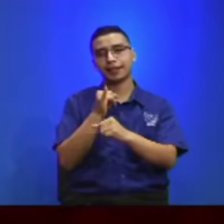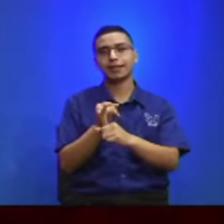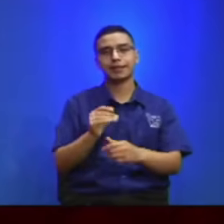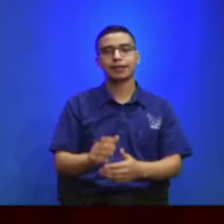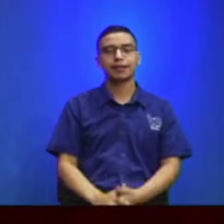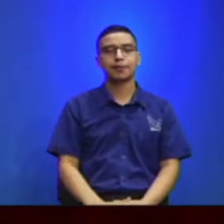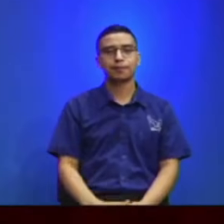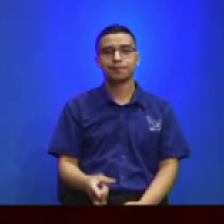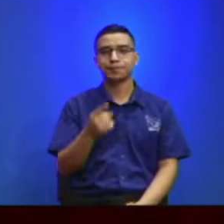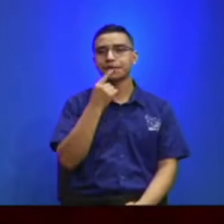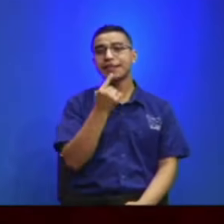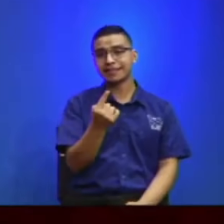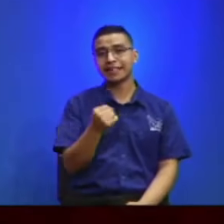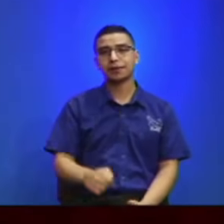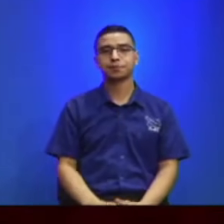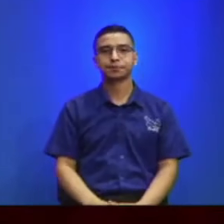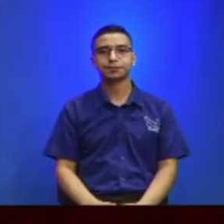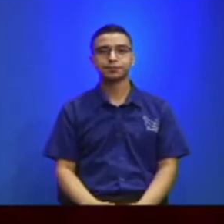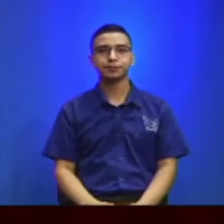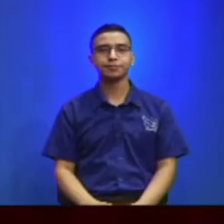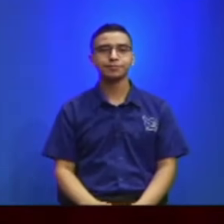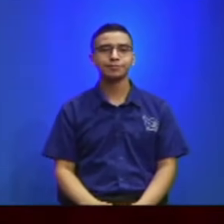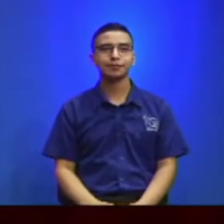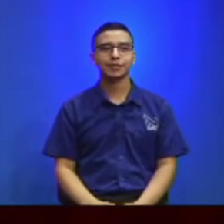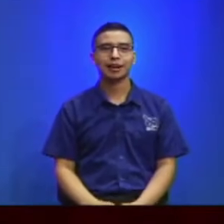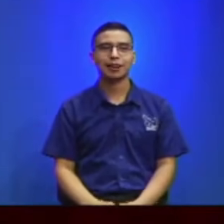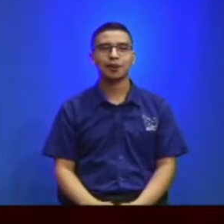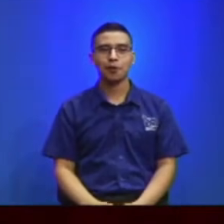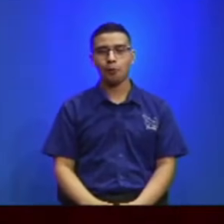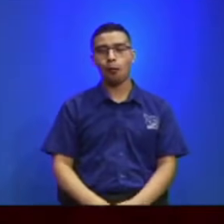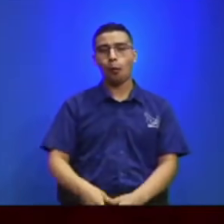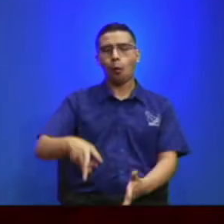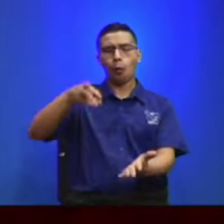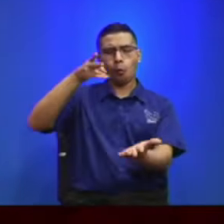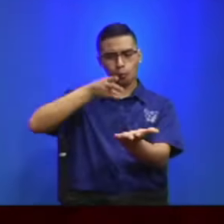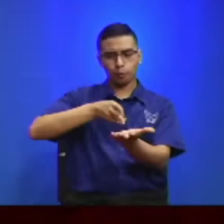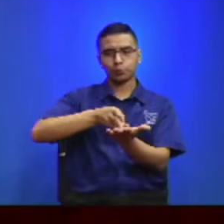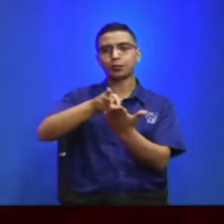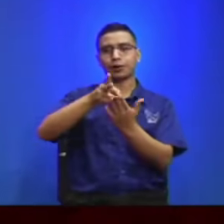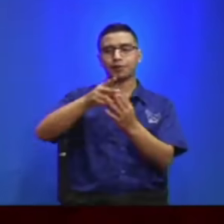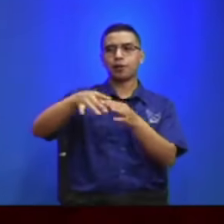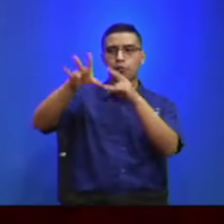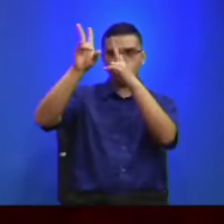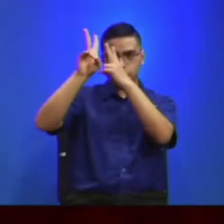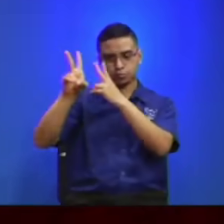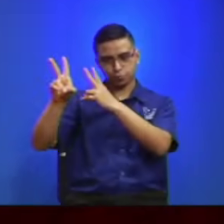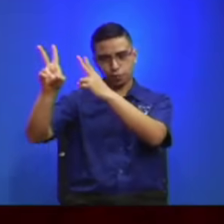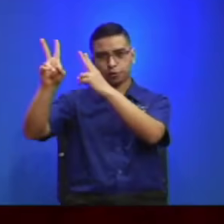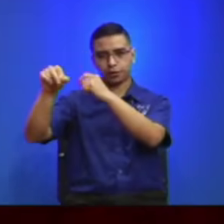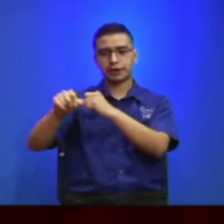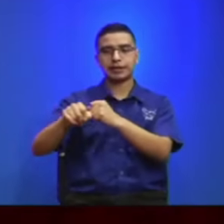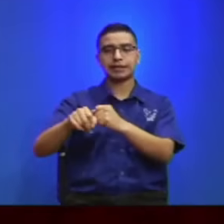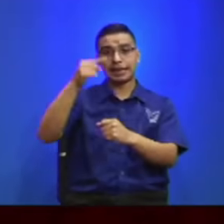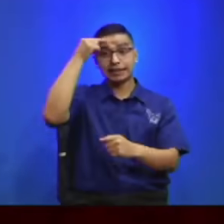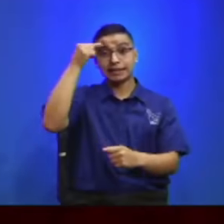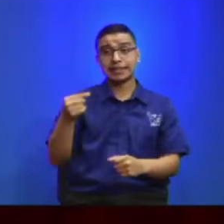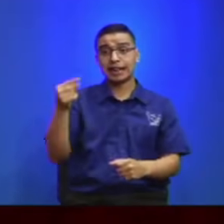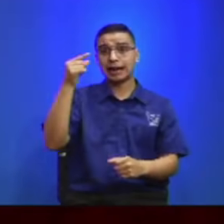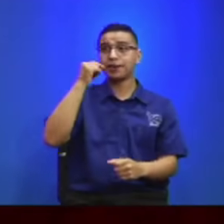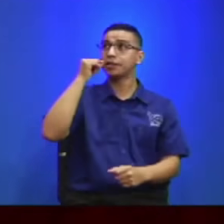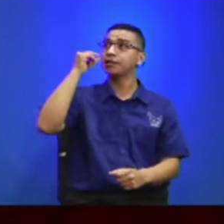y dice en el día santo ese honorable lo honra no siguiendo fui sé qué tremendo como el que honra el día el señor lo delicioso